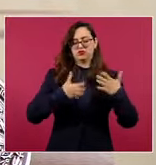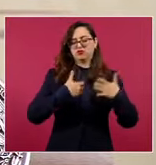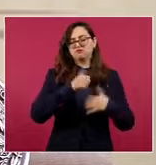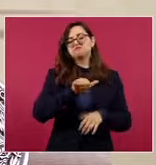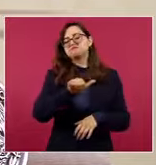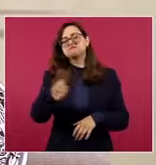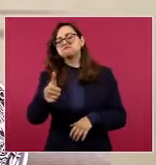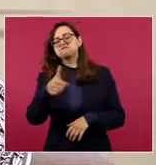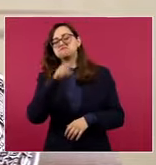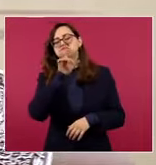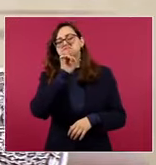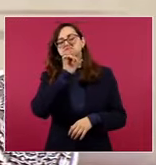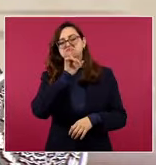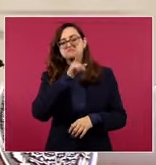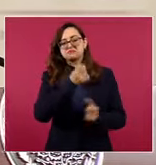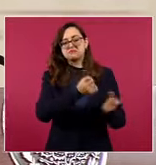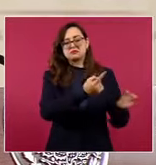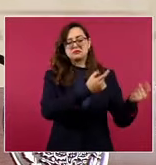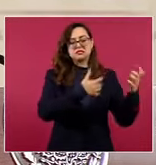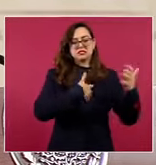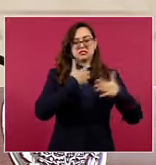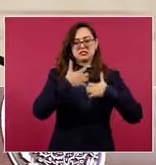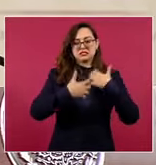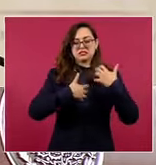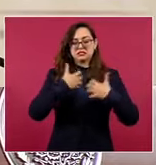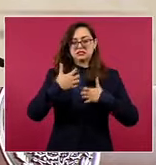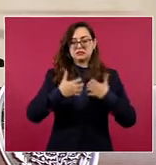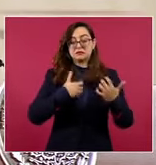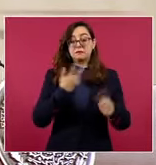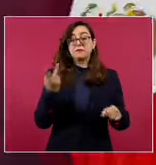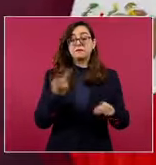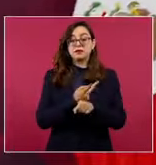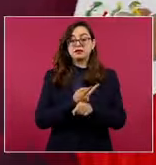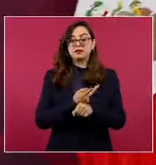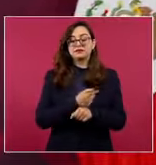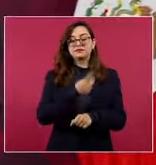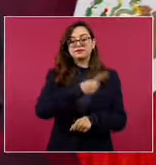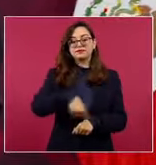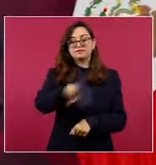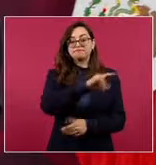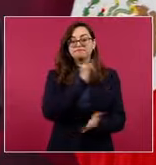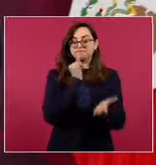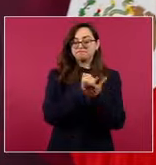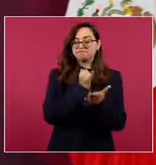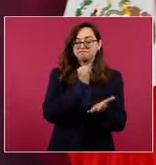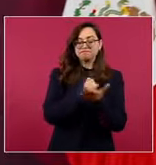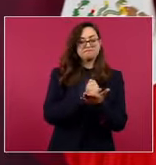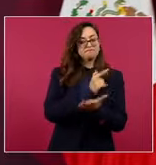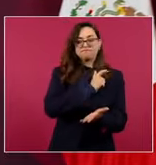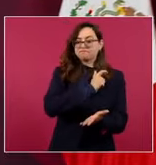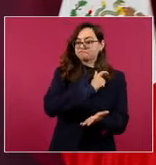Porque no es el que no pagaran impuestos. Es que vivían,